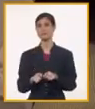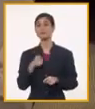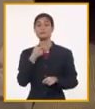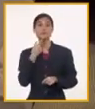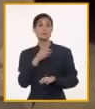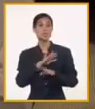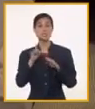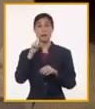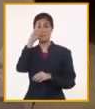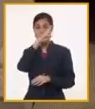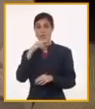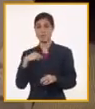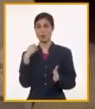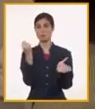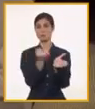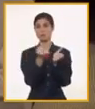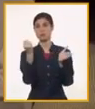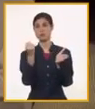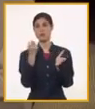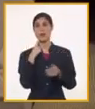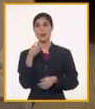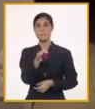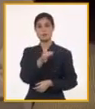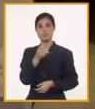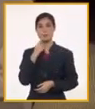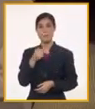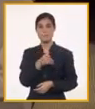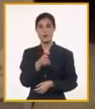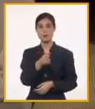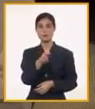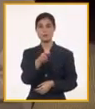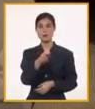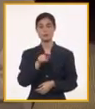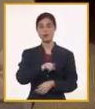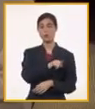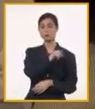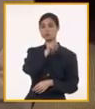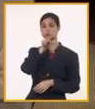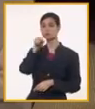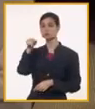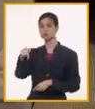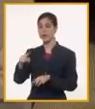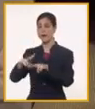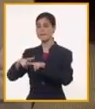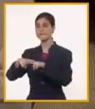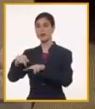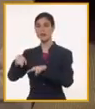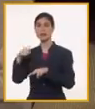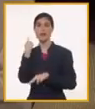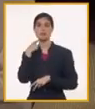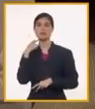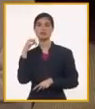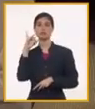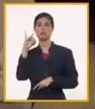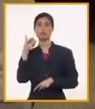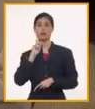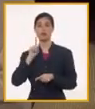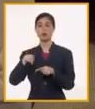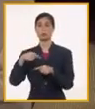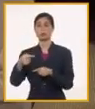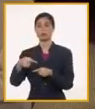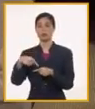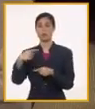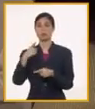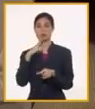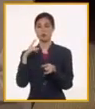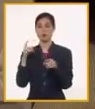en Baracoa y venía a estudiar aquí en La Habana y estaba 7 años aquí estudiando en La Habana, oye, aquí buscaba